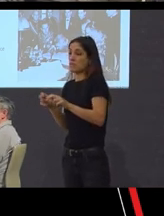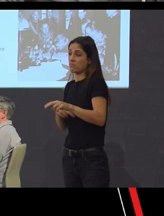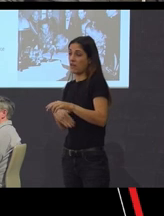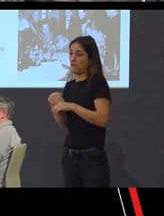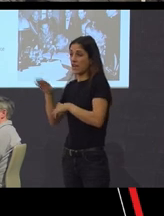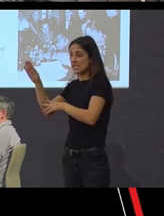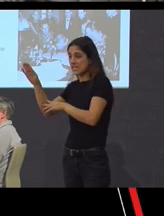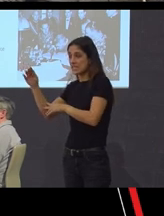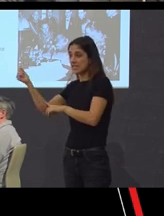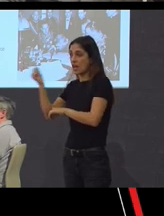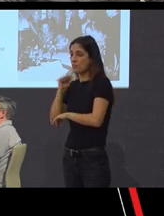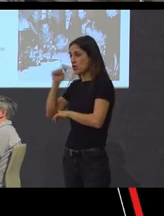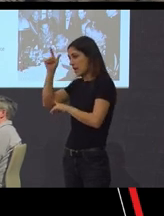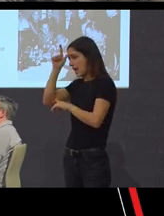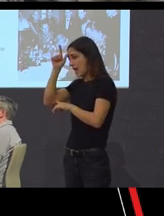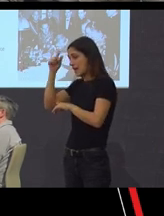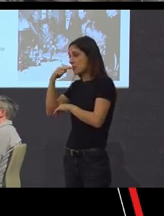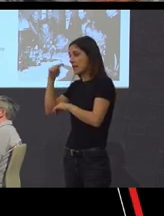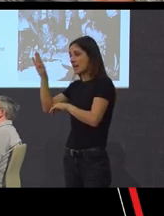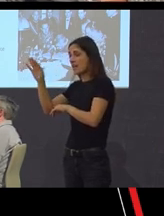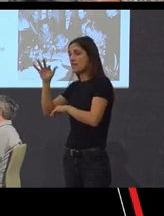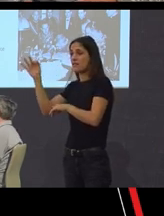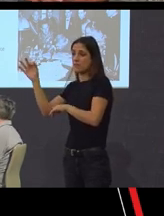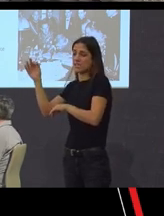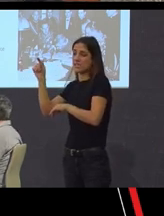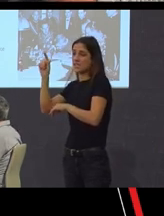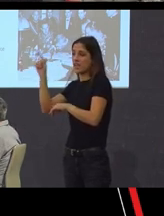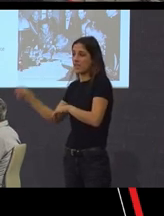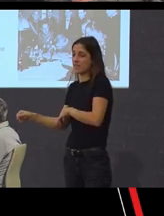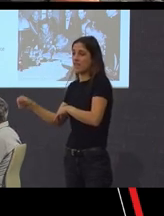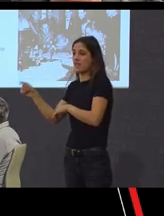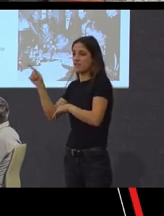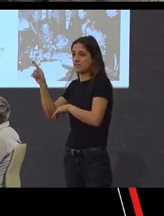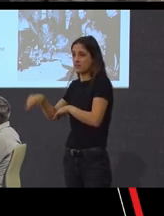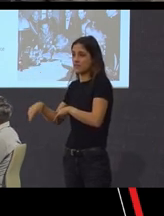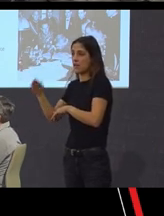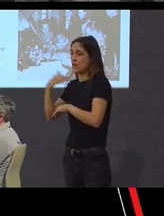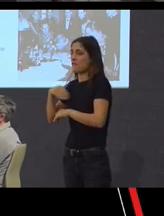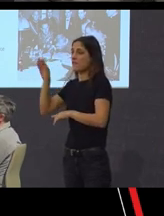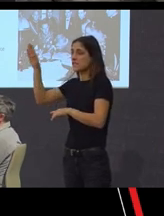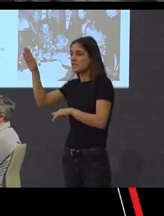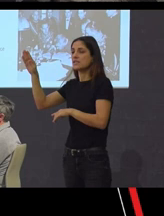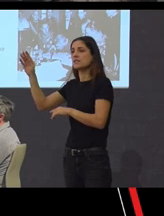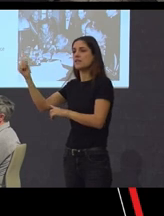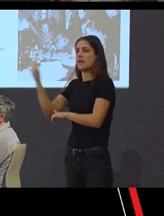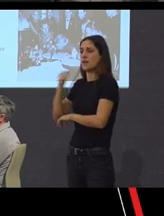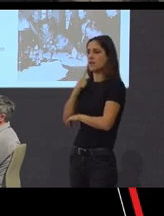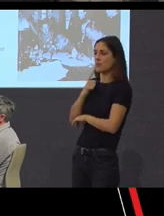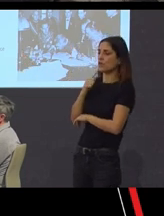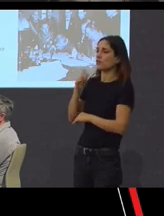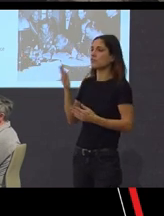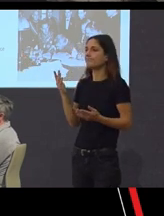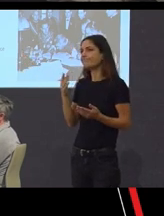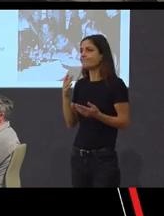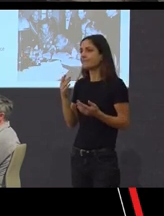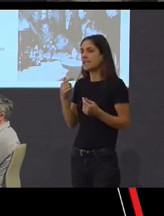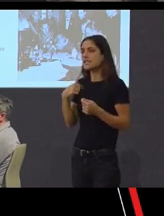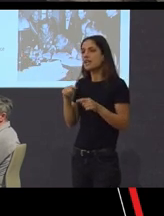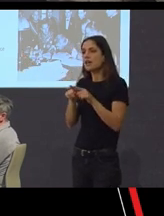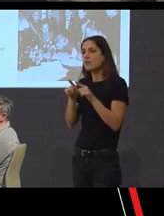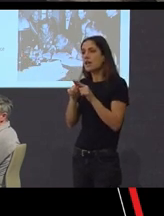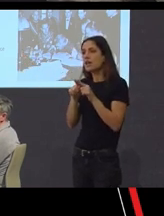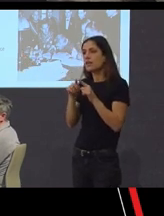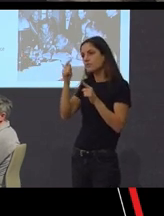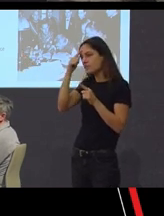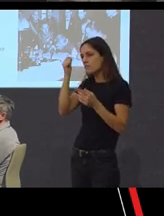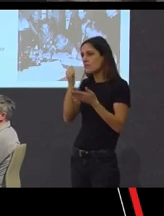apoyado por la Alemania nazi e pola Italia fascista, e o que sí quero resaltar é que esa idea da cruzada, o relato da cruzada,